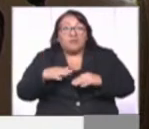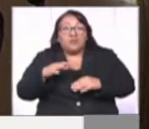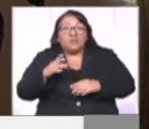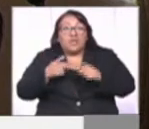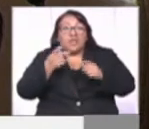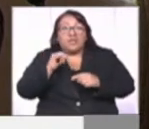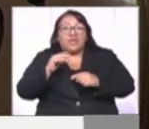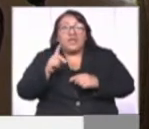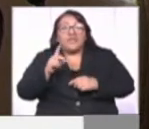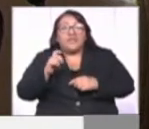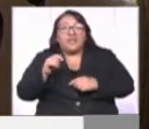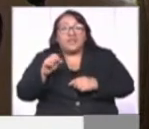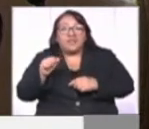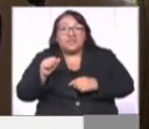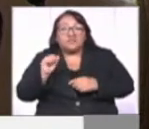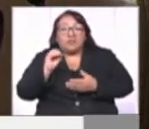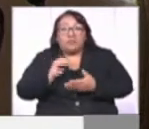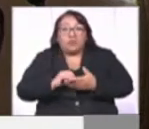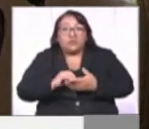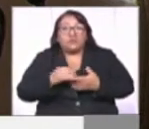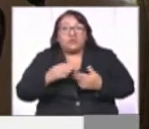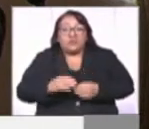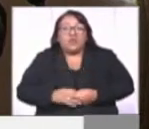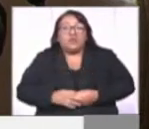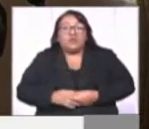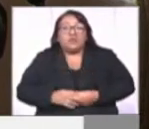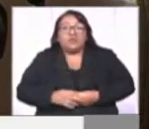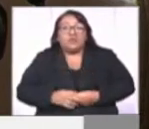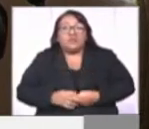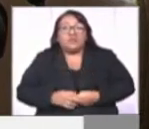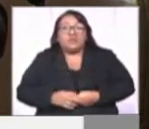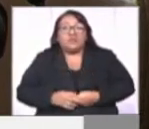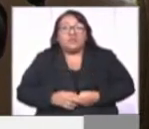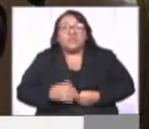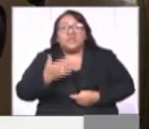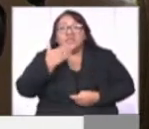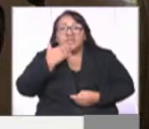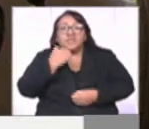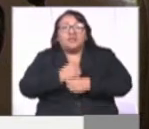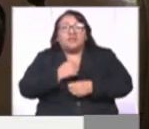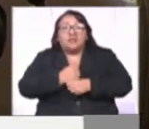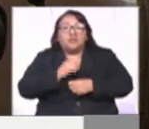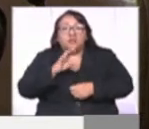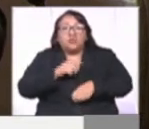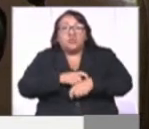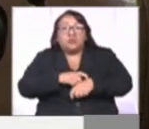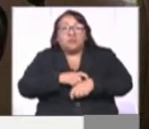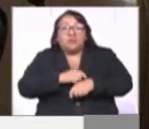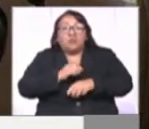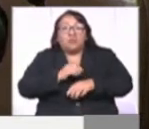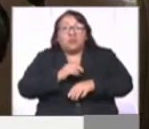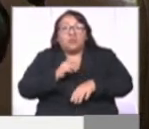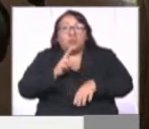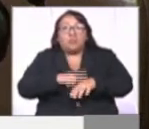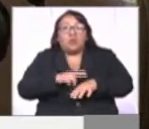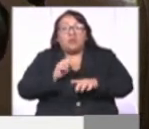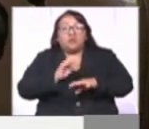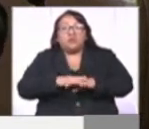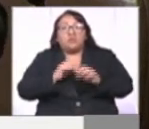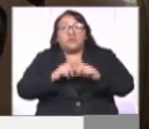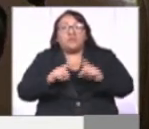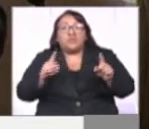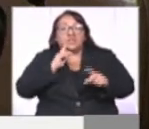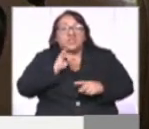percepción de las dietas, estableciendo que quien desempeña su función a tiempo parcial en los diferentes